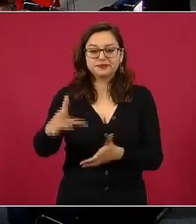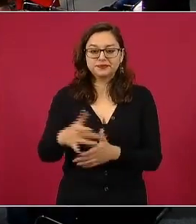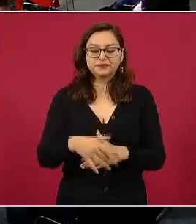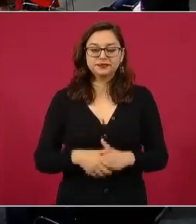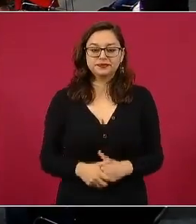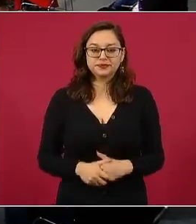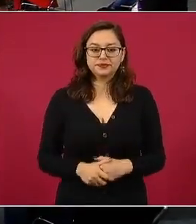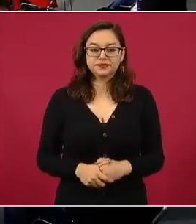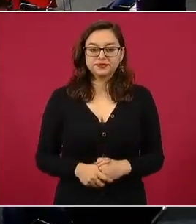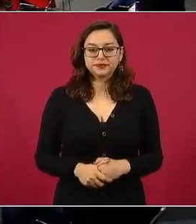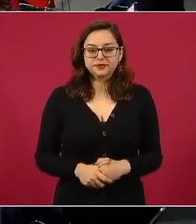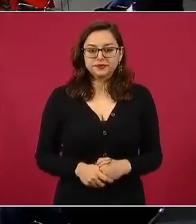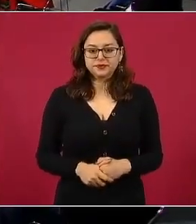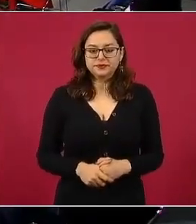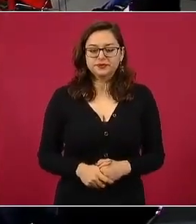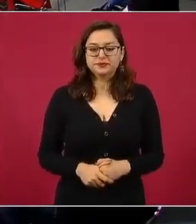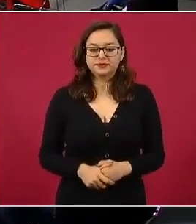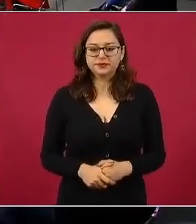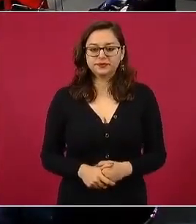Adelante.